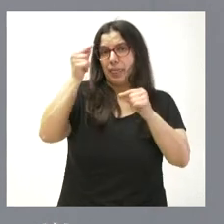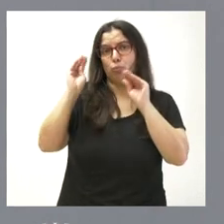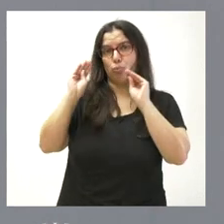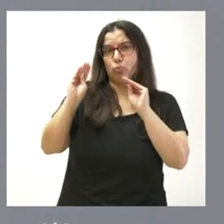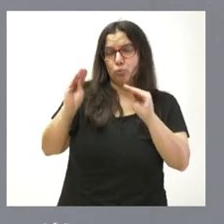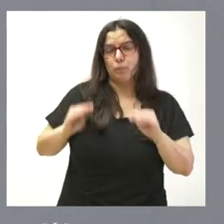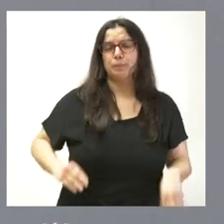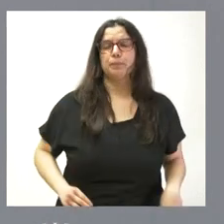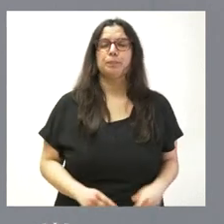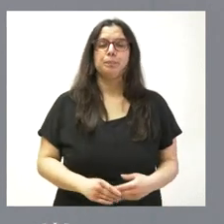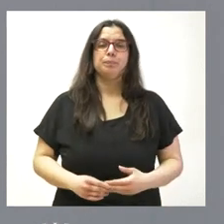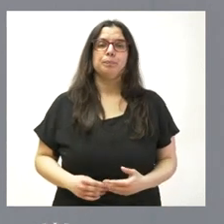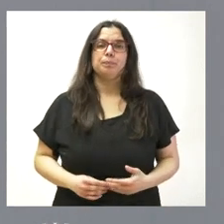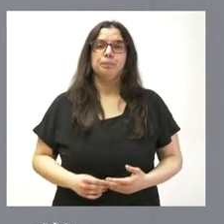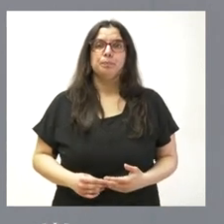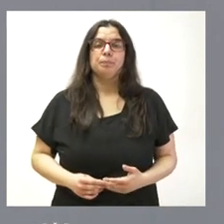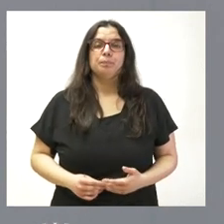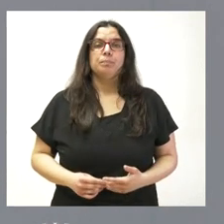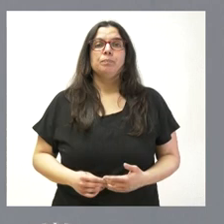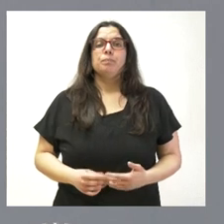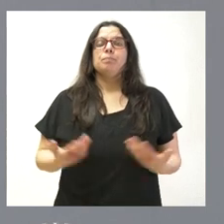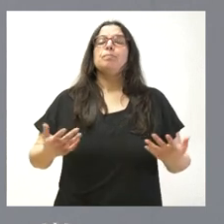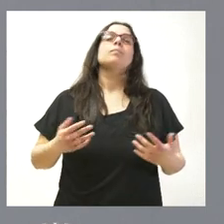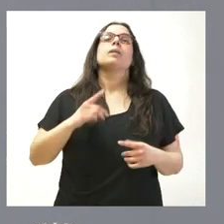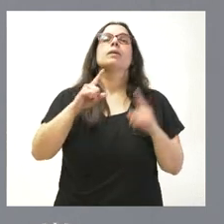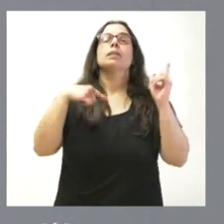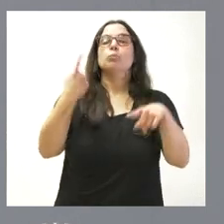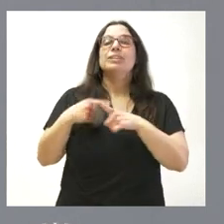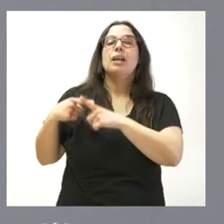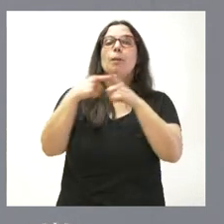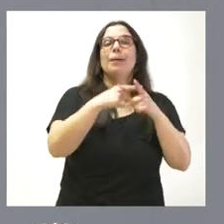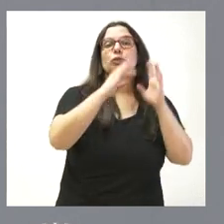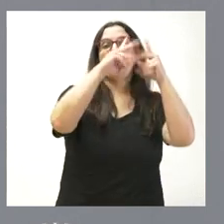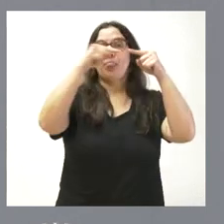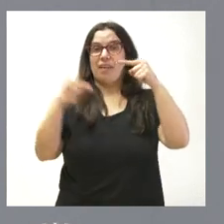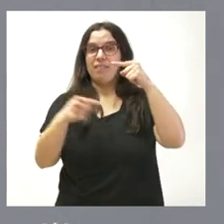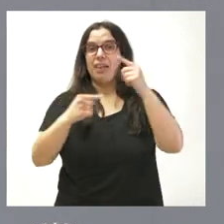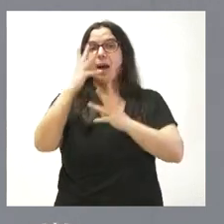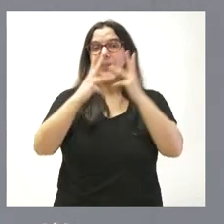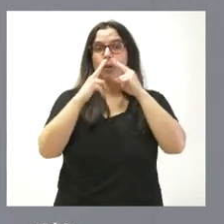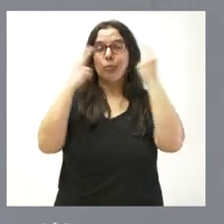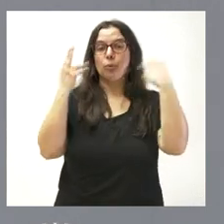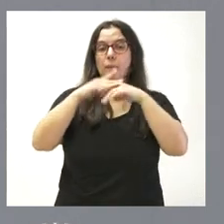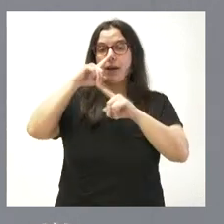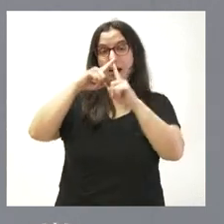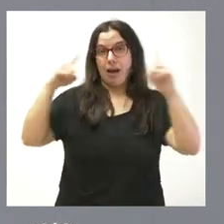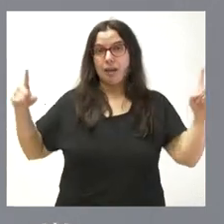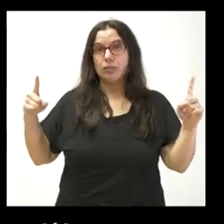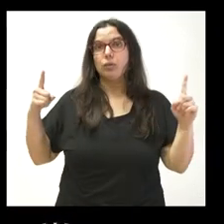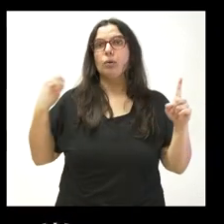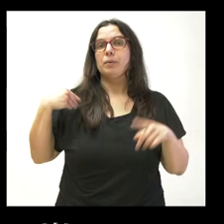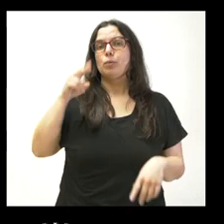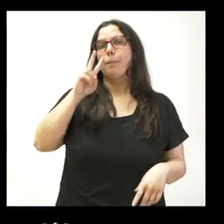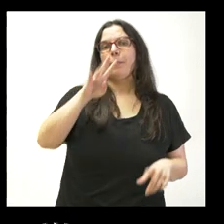hacemos referencia fuera ya del esenario macroeconómico la distribución del déficit entre administraciones públicas para el próximo ejercicio es la que aquí tienen el